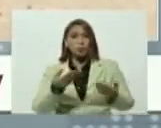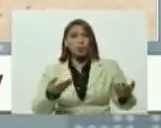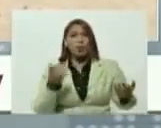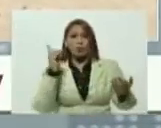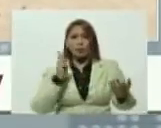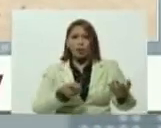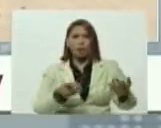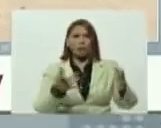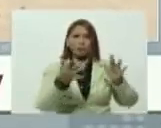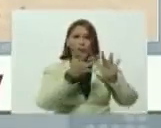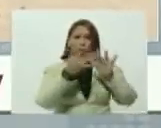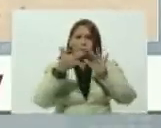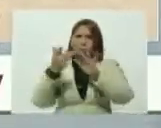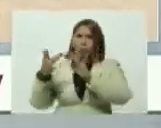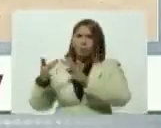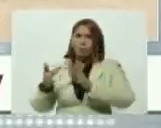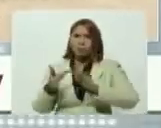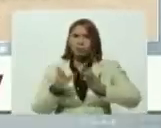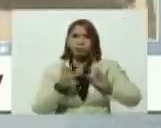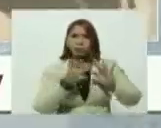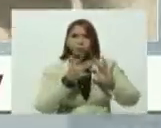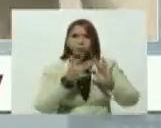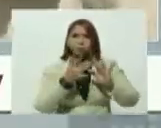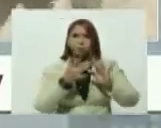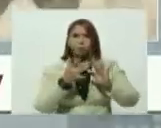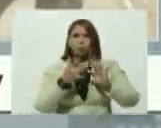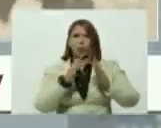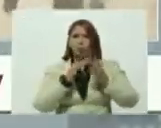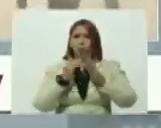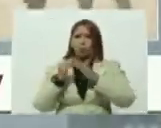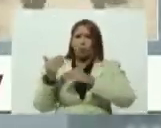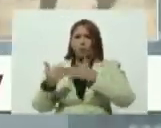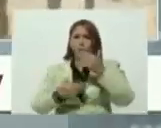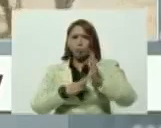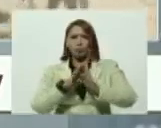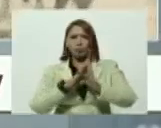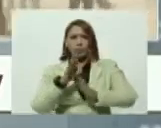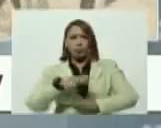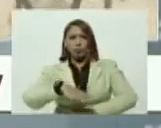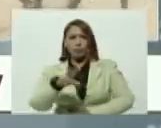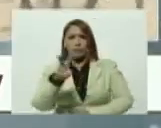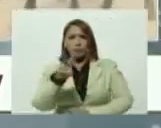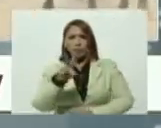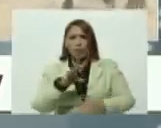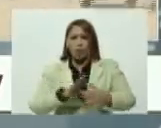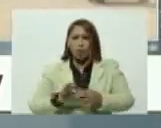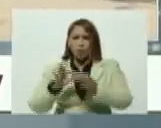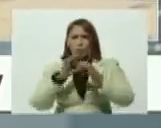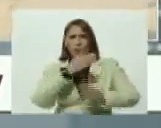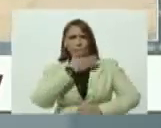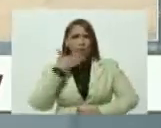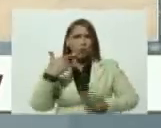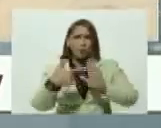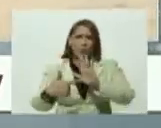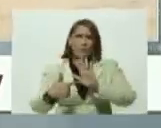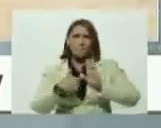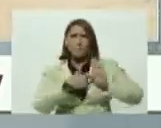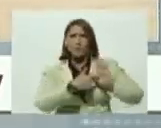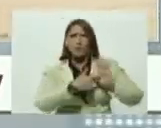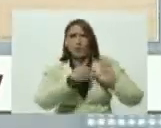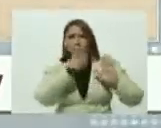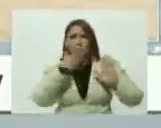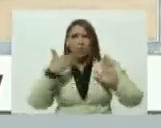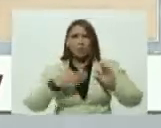articulen con las comunas productivas de todo el país, Ángel, y se unan los mejores ejemplos, los